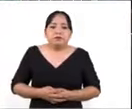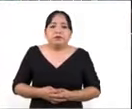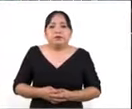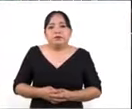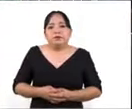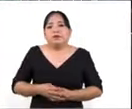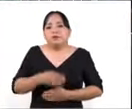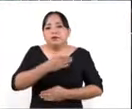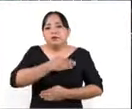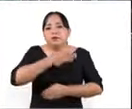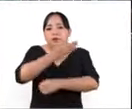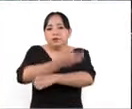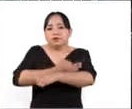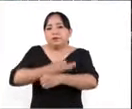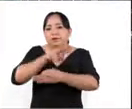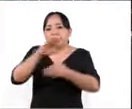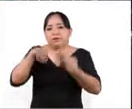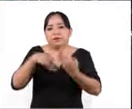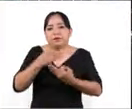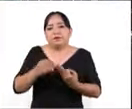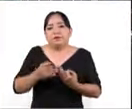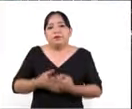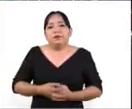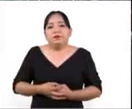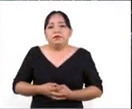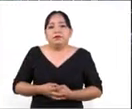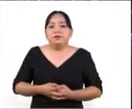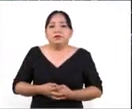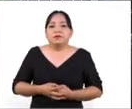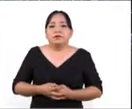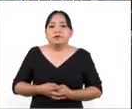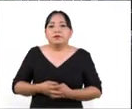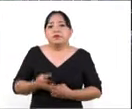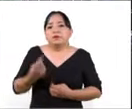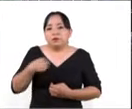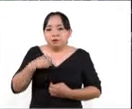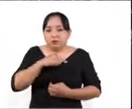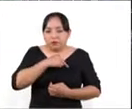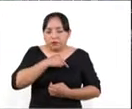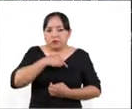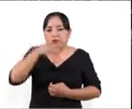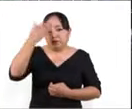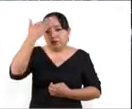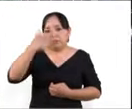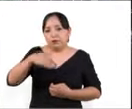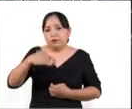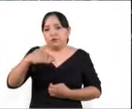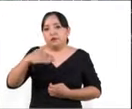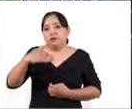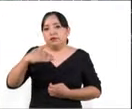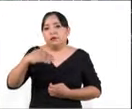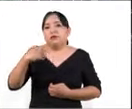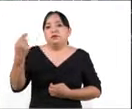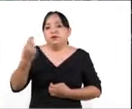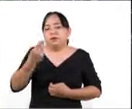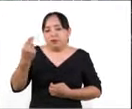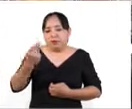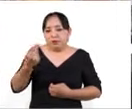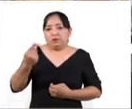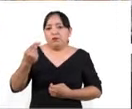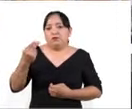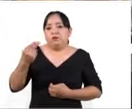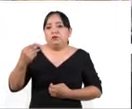Buenas tardes a todas y a todos. Pues nosotros tenemos un protocolo donde salen todos los supervisores, que son al día de